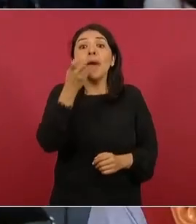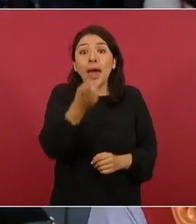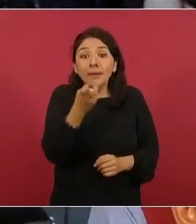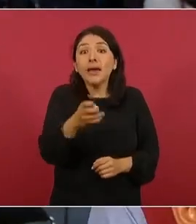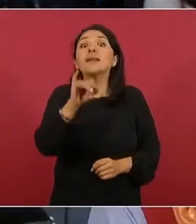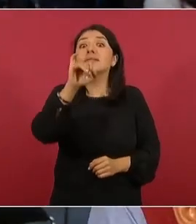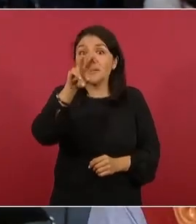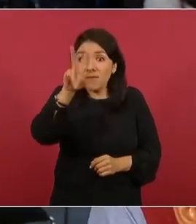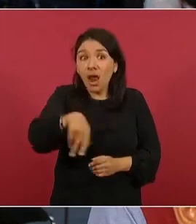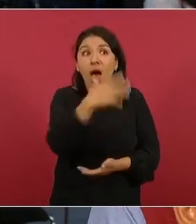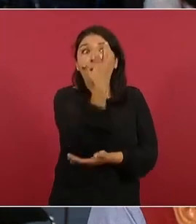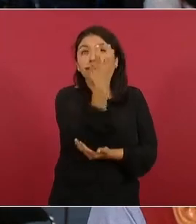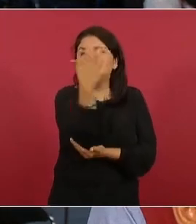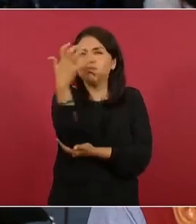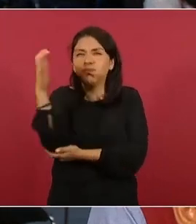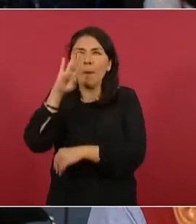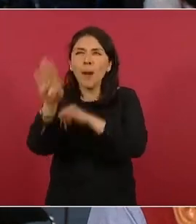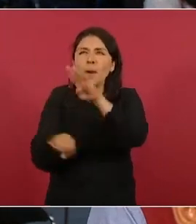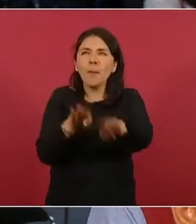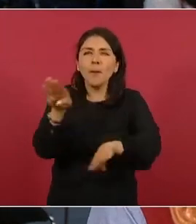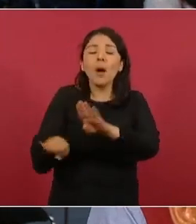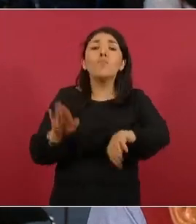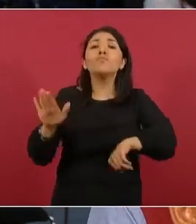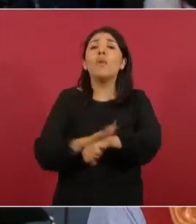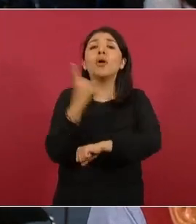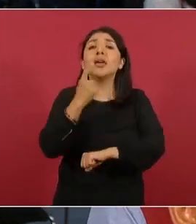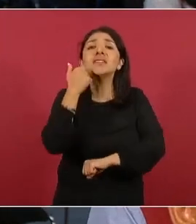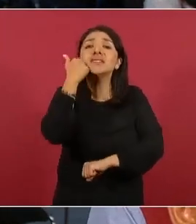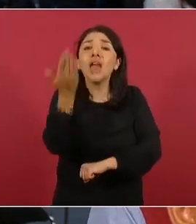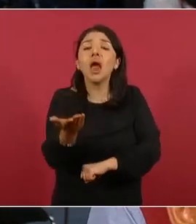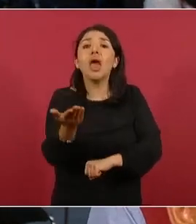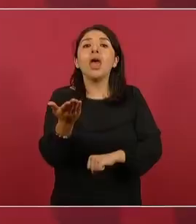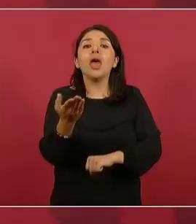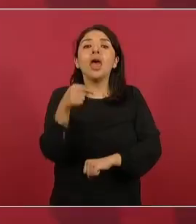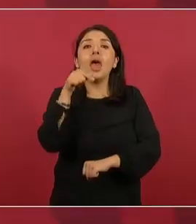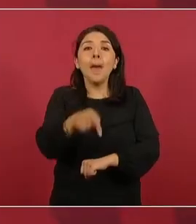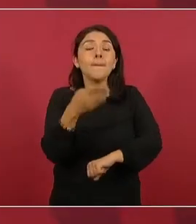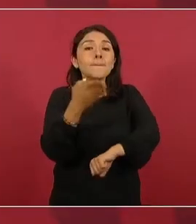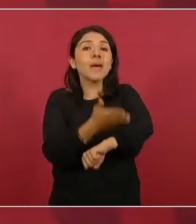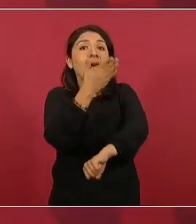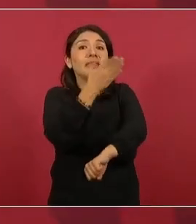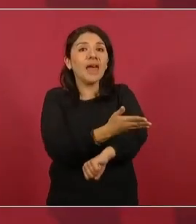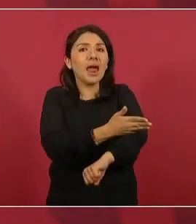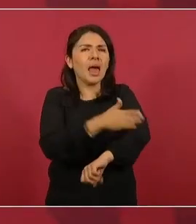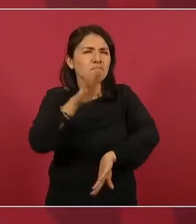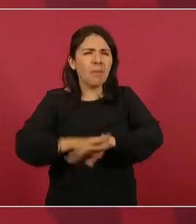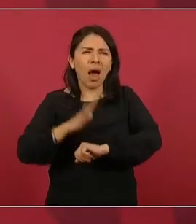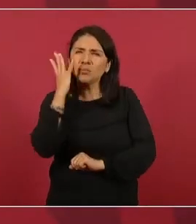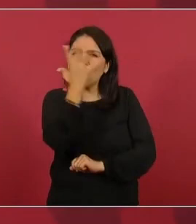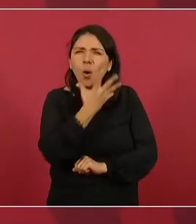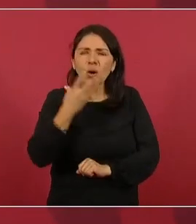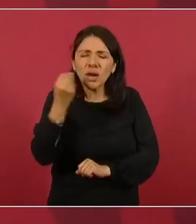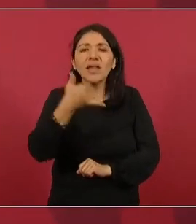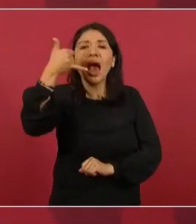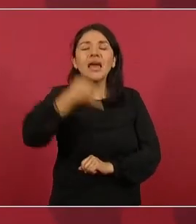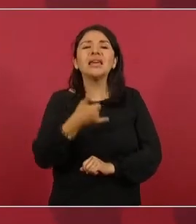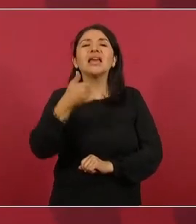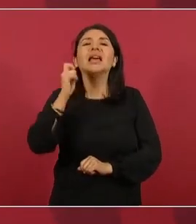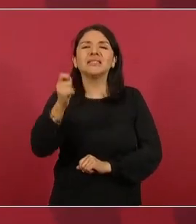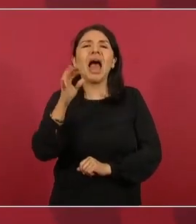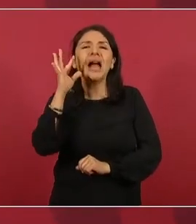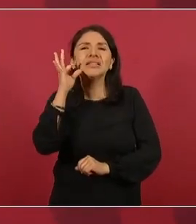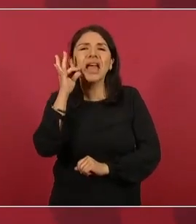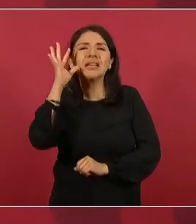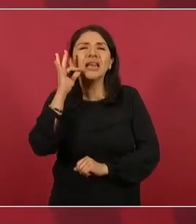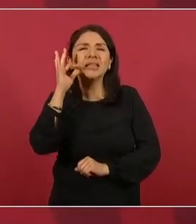hubo deforestación, porque era para sacar la madera preciosa y el chicle del